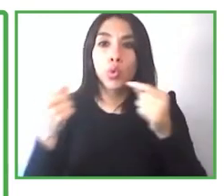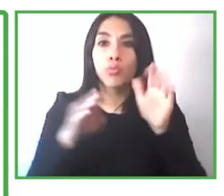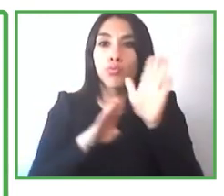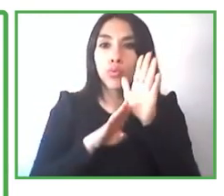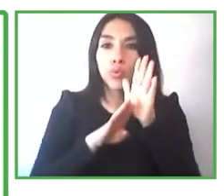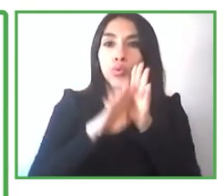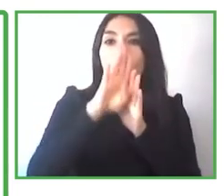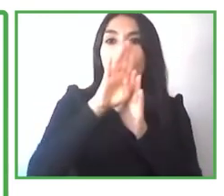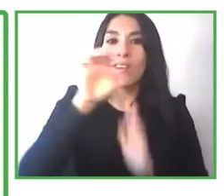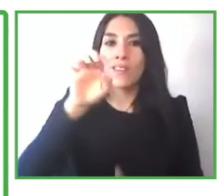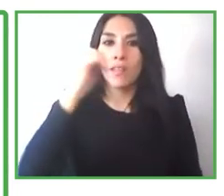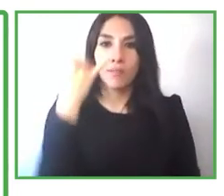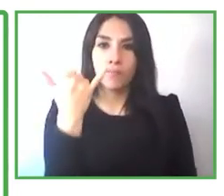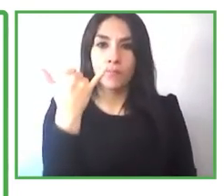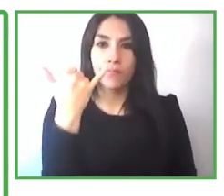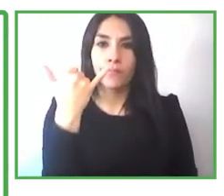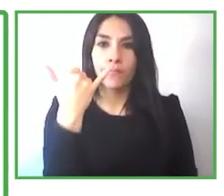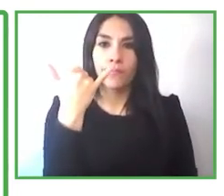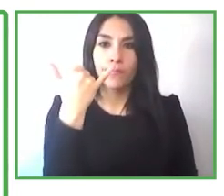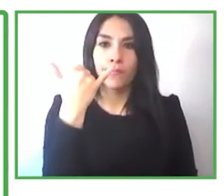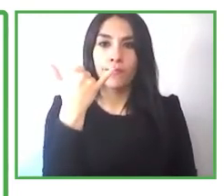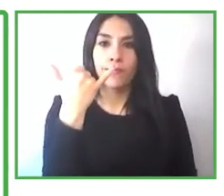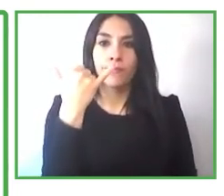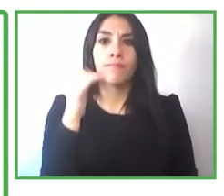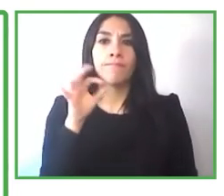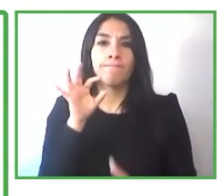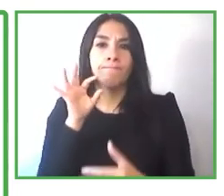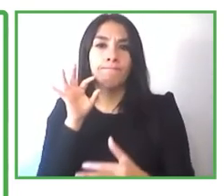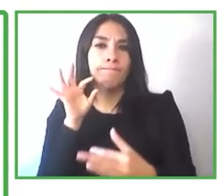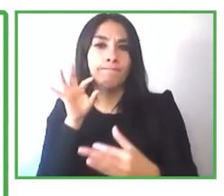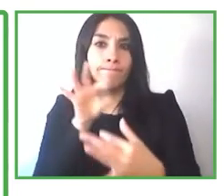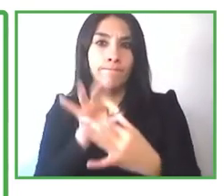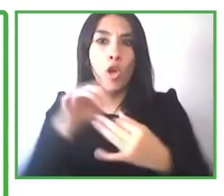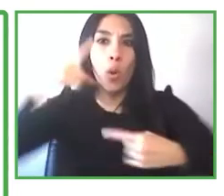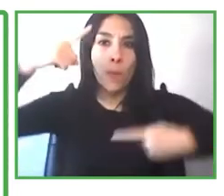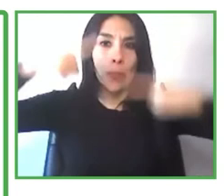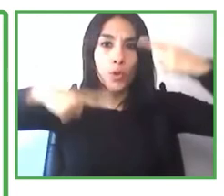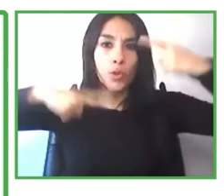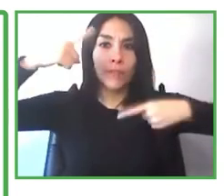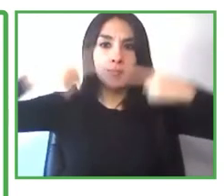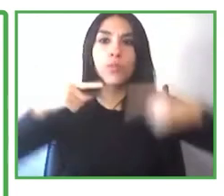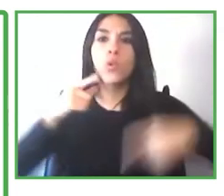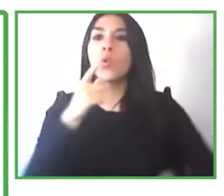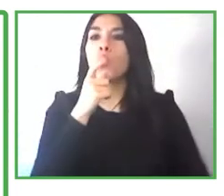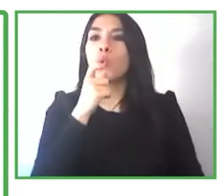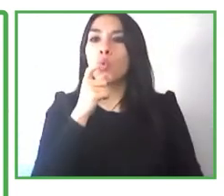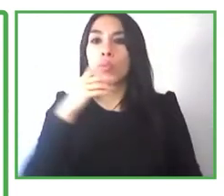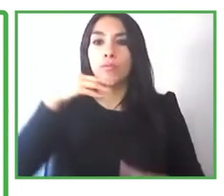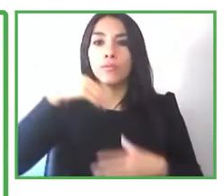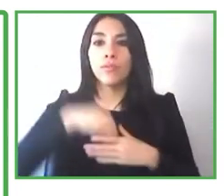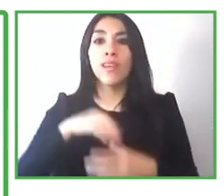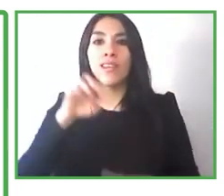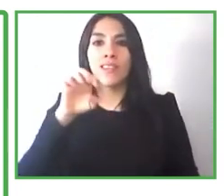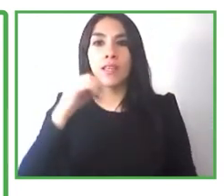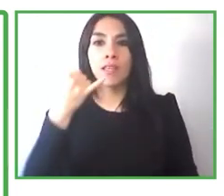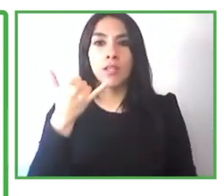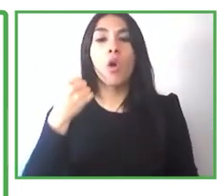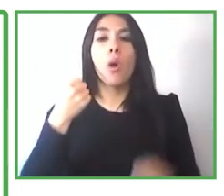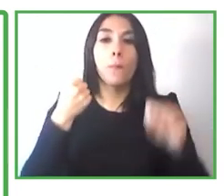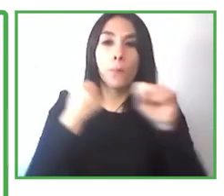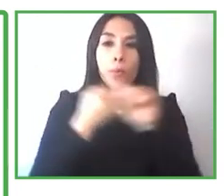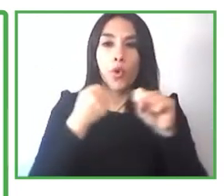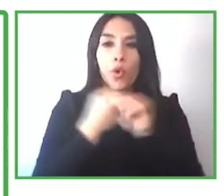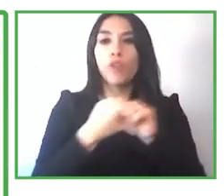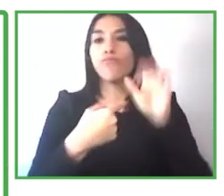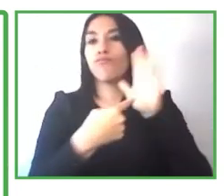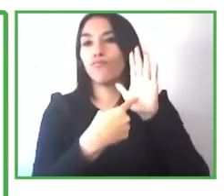con las políticas que nosotros tenemos en EY. Entonces, ahora, sin más retraso, quiero presentarles